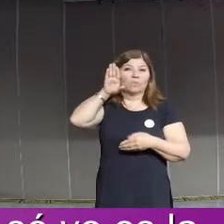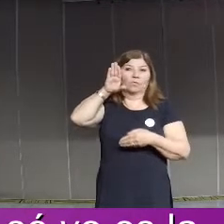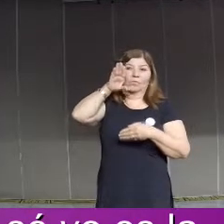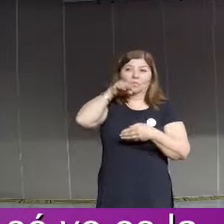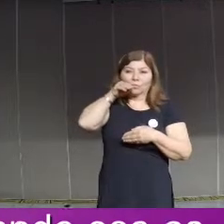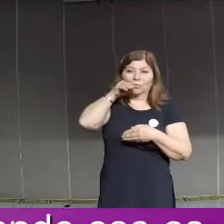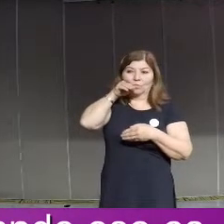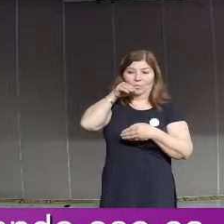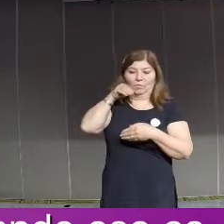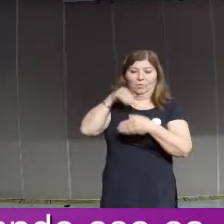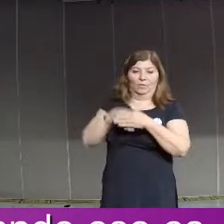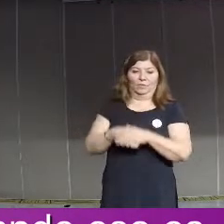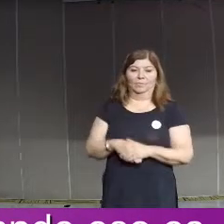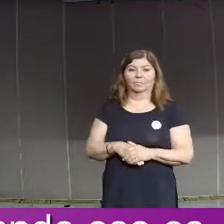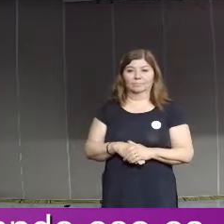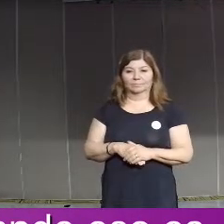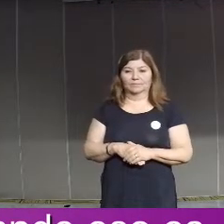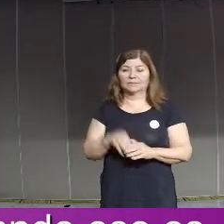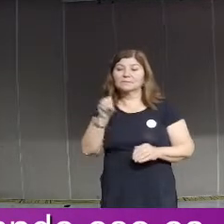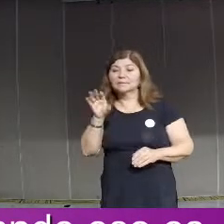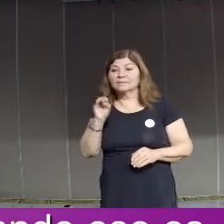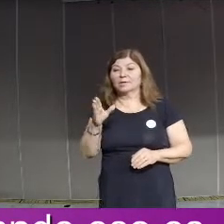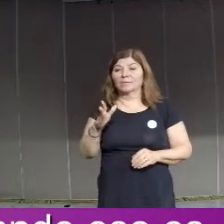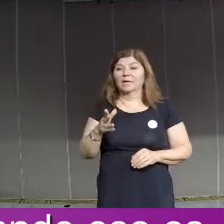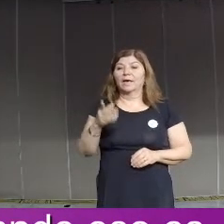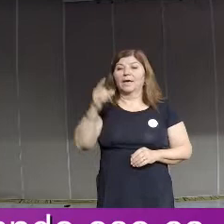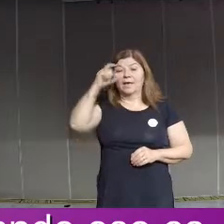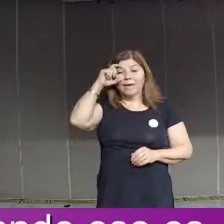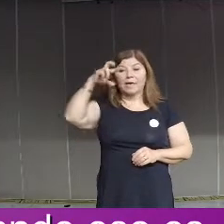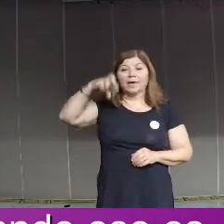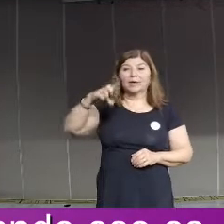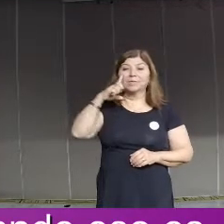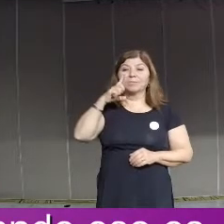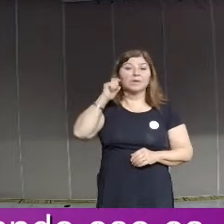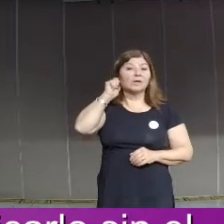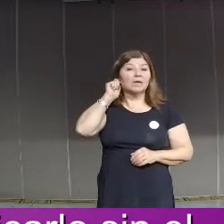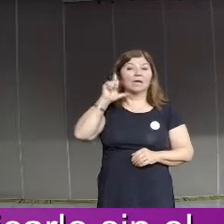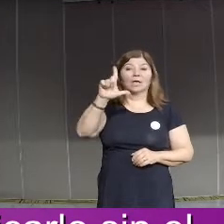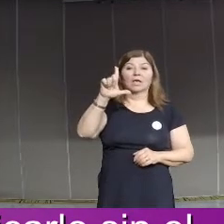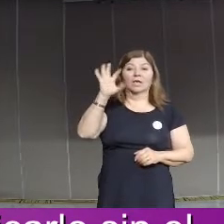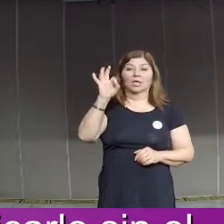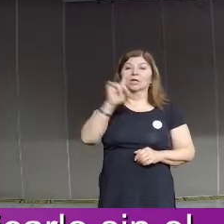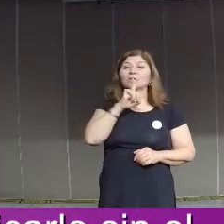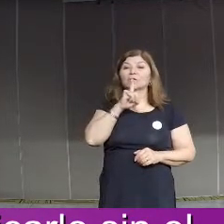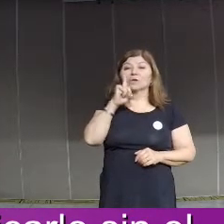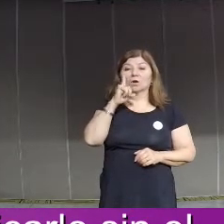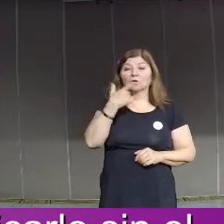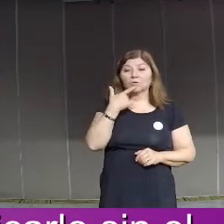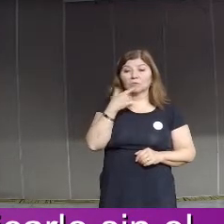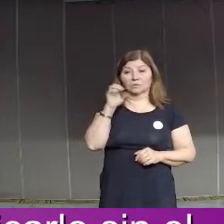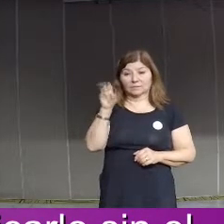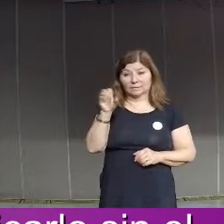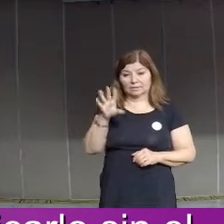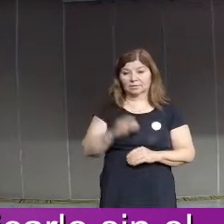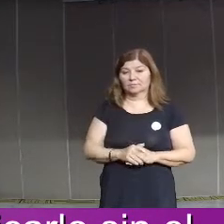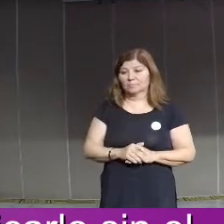abajo, se llama epiglotis, ¿sí? Ven que por ahí la comida va atrás, esa es la vía digestiva. Si fuera